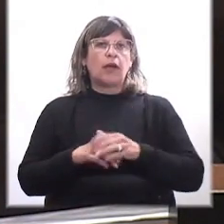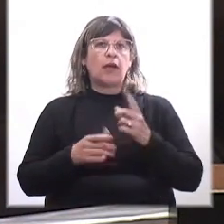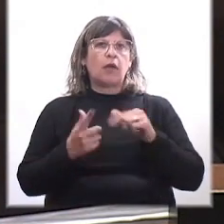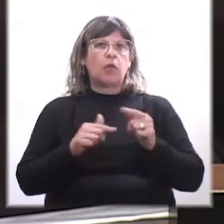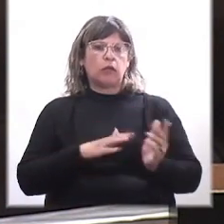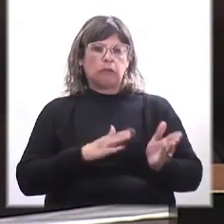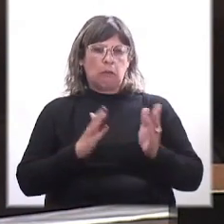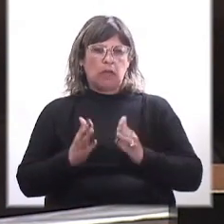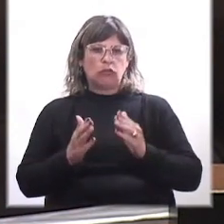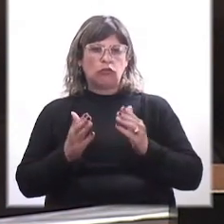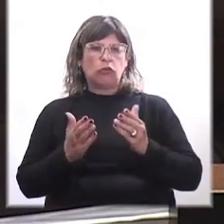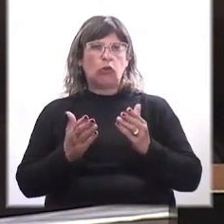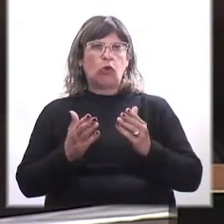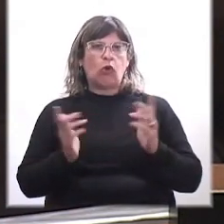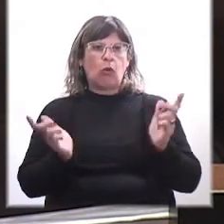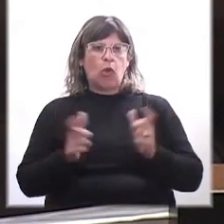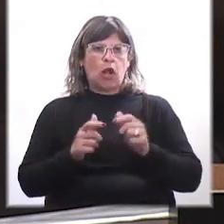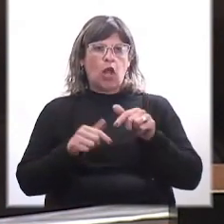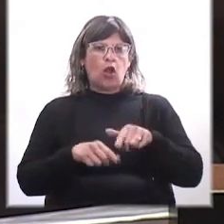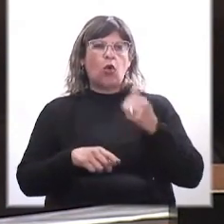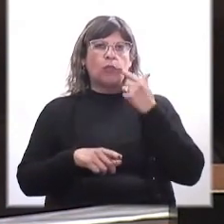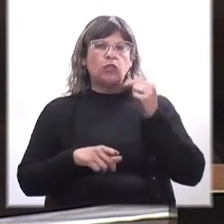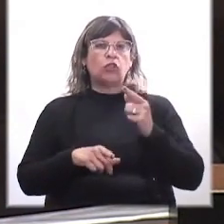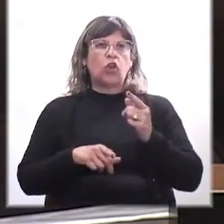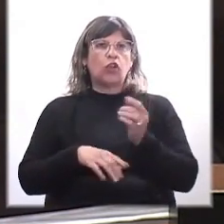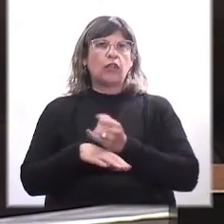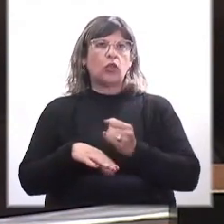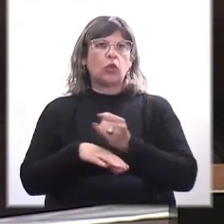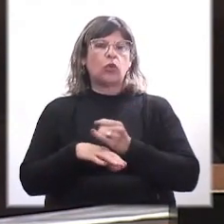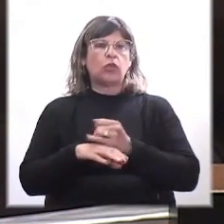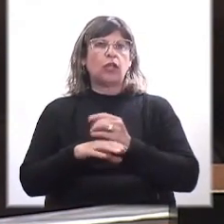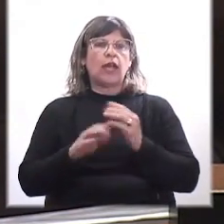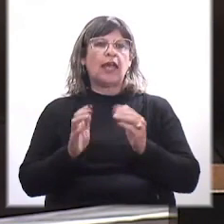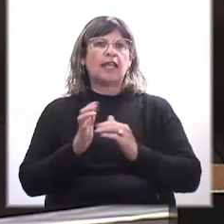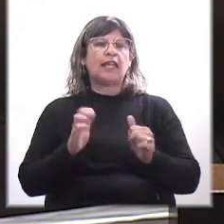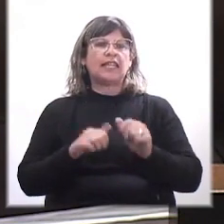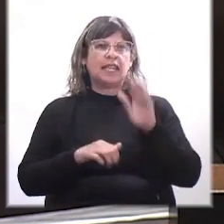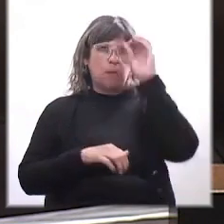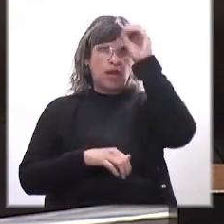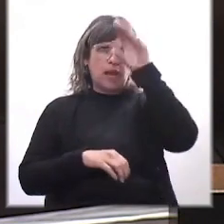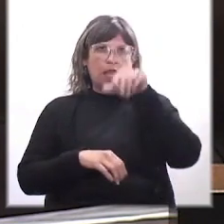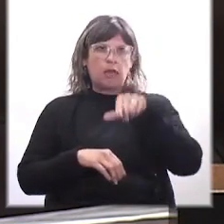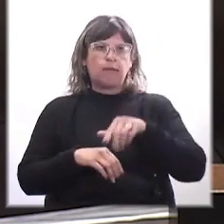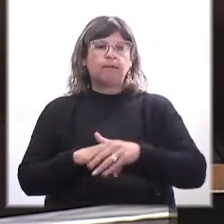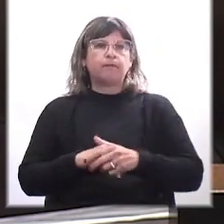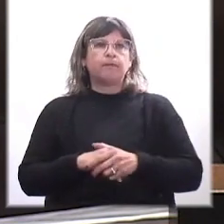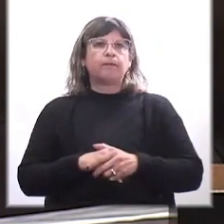pasaje por la Comisión de Industria, Energía y Minería.